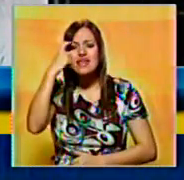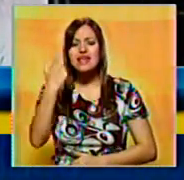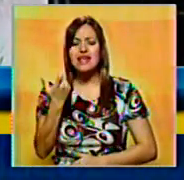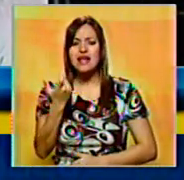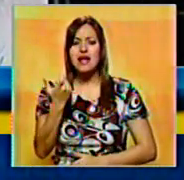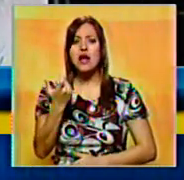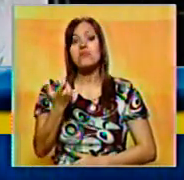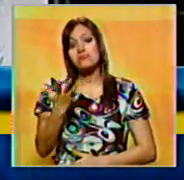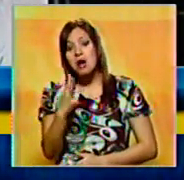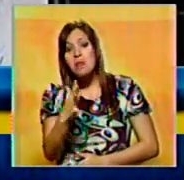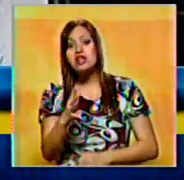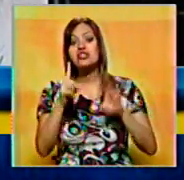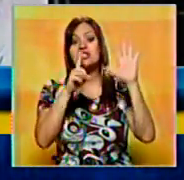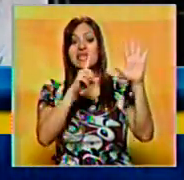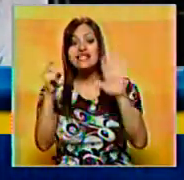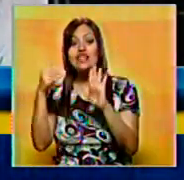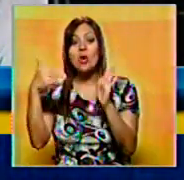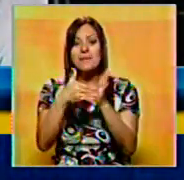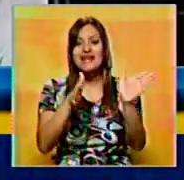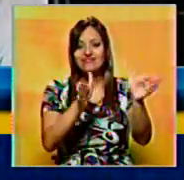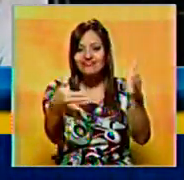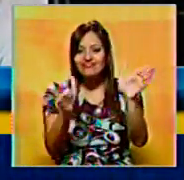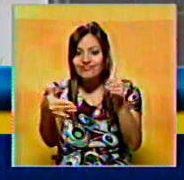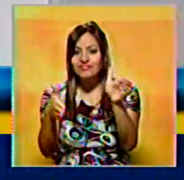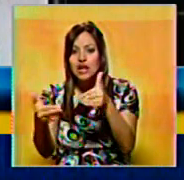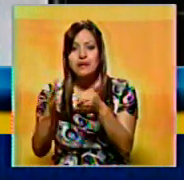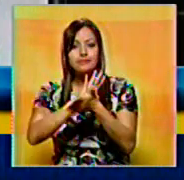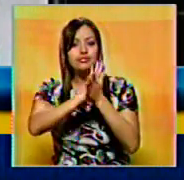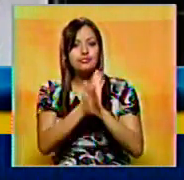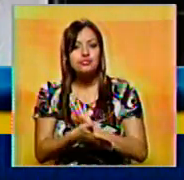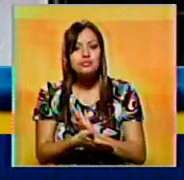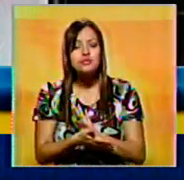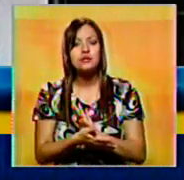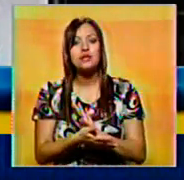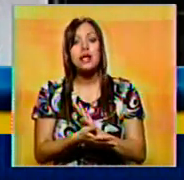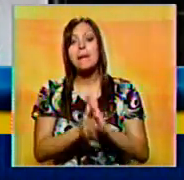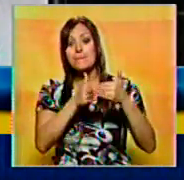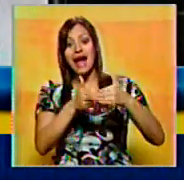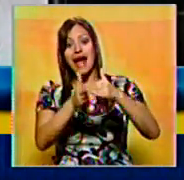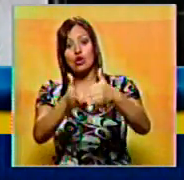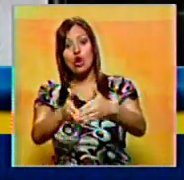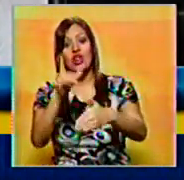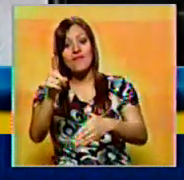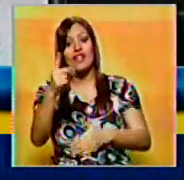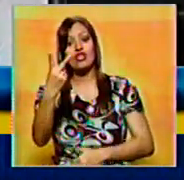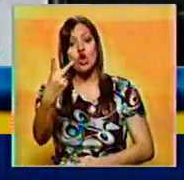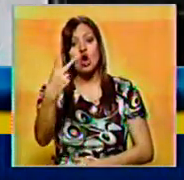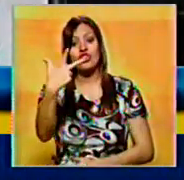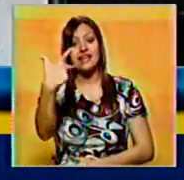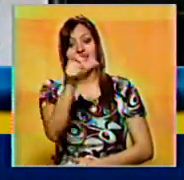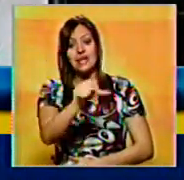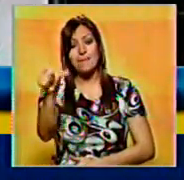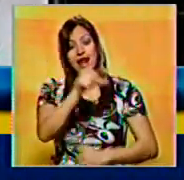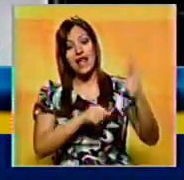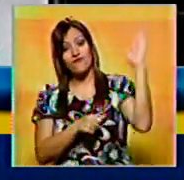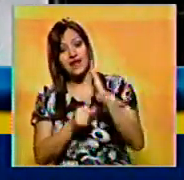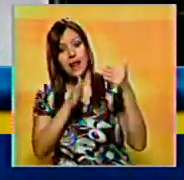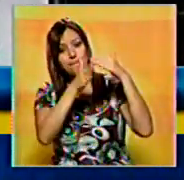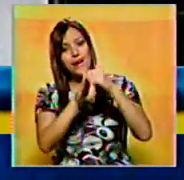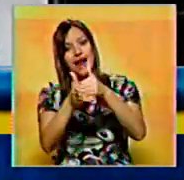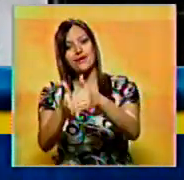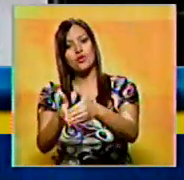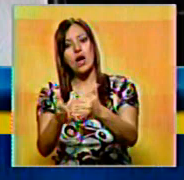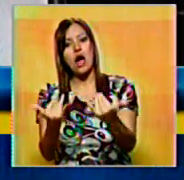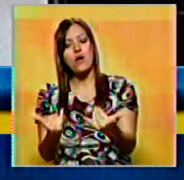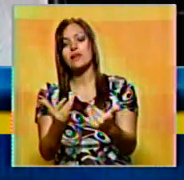pudiéramos estar hablando alrededor de 600,000 sacos se agotaron hay barcos que debieron haber salido hace más de dos o tres semanas y están